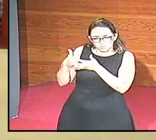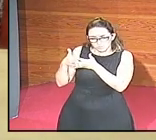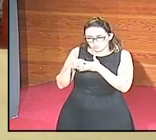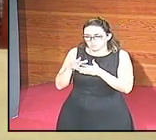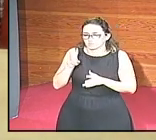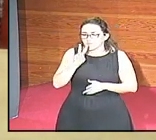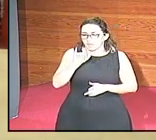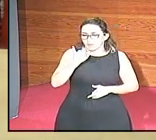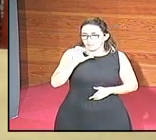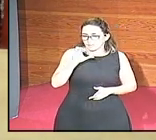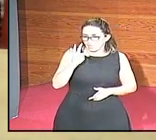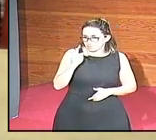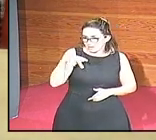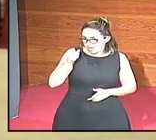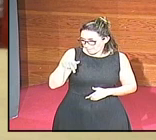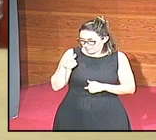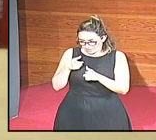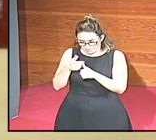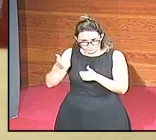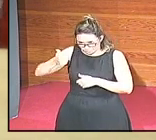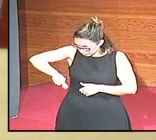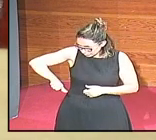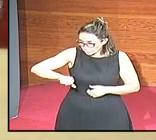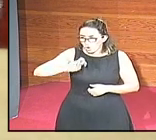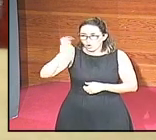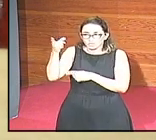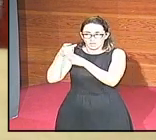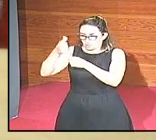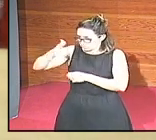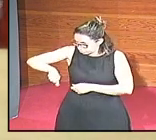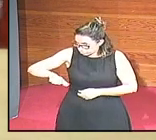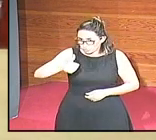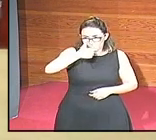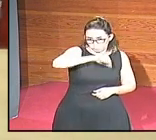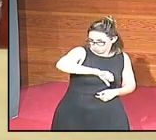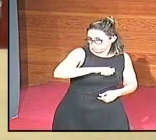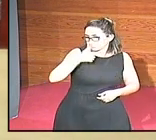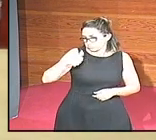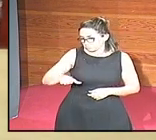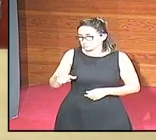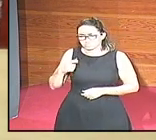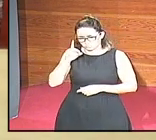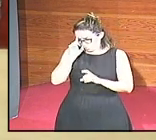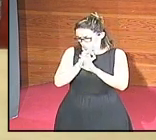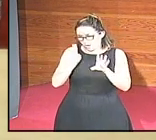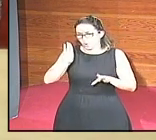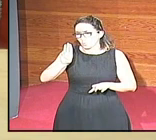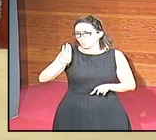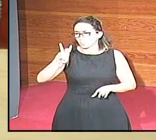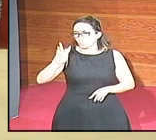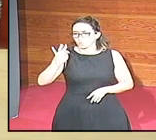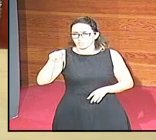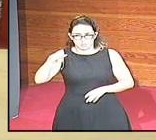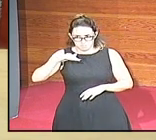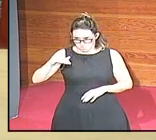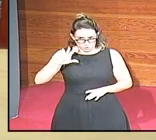la de Afganistán, ni tal, ¿no? Entonces, bien, el malo, y no te digo, no lo discuto, es Putin, pero tampoco los demás son buenos.